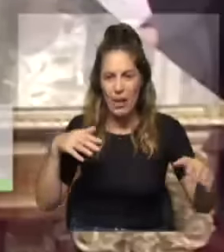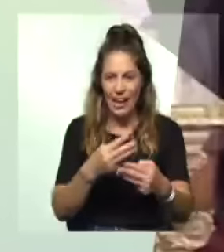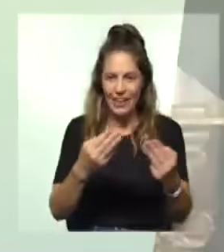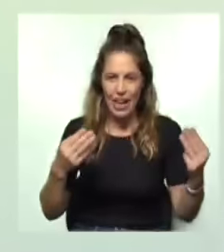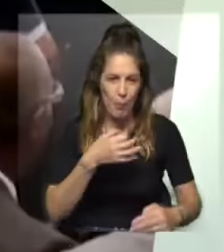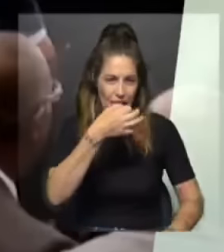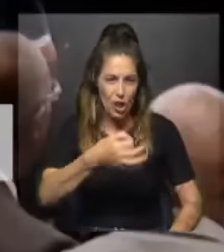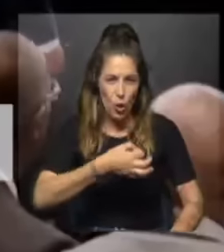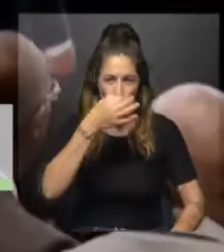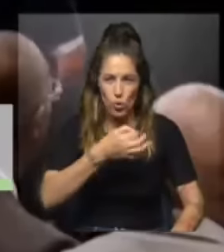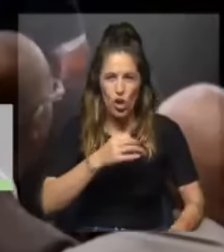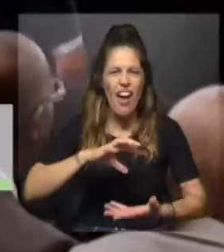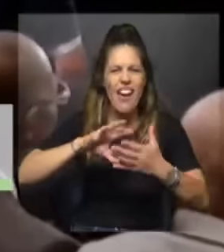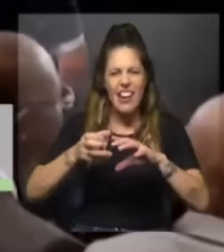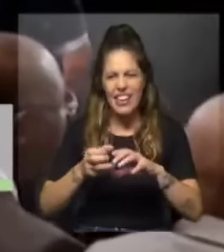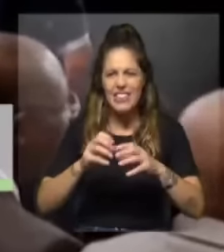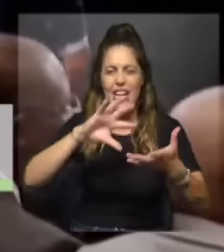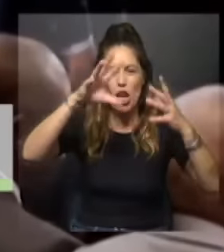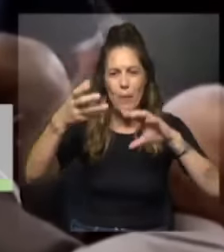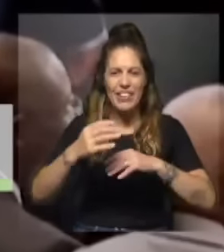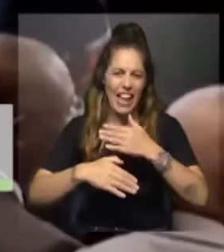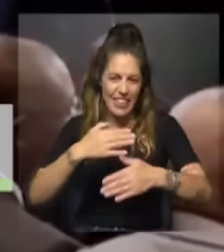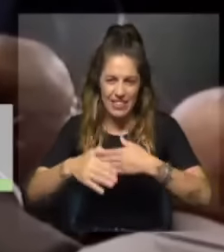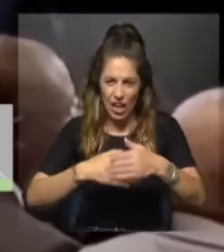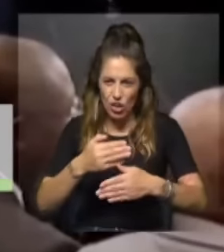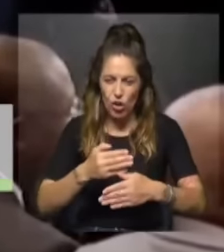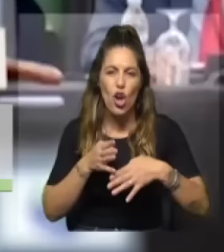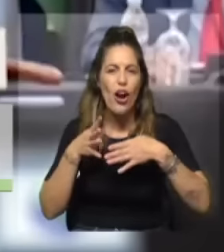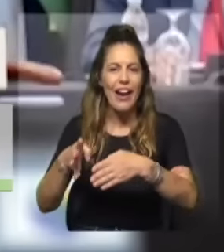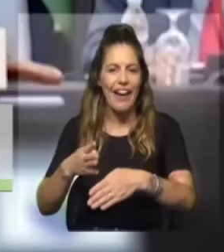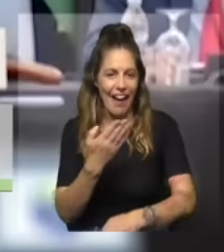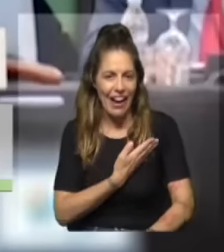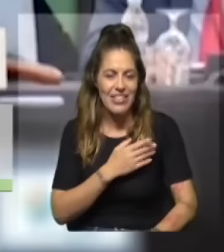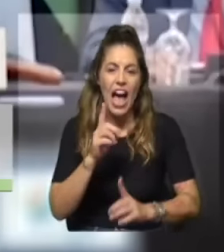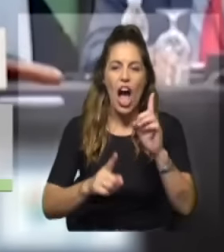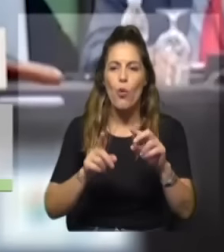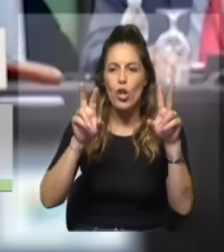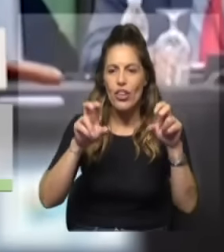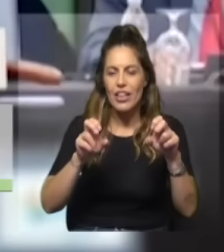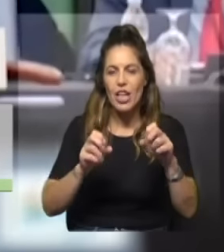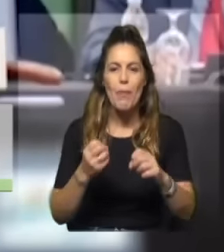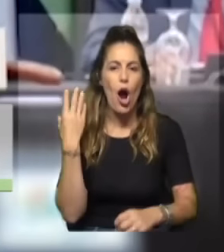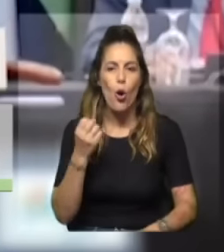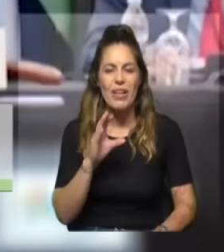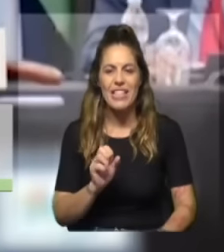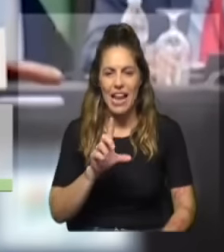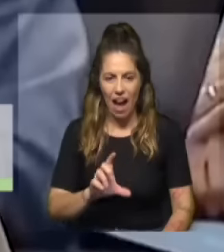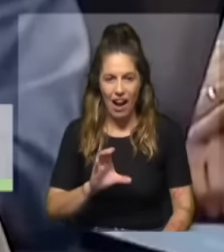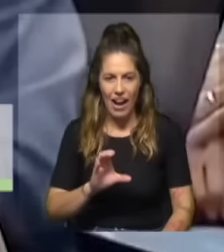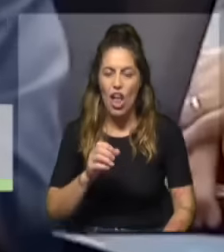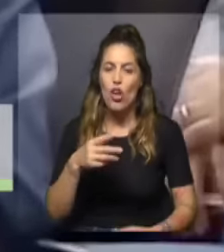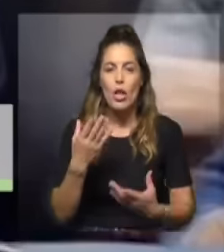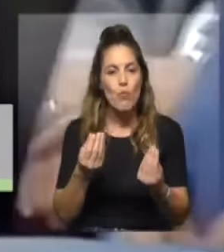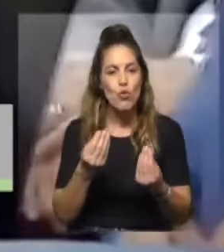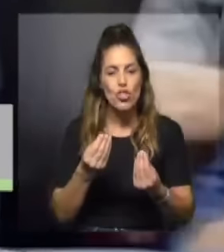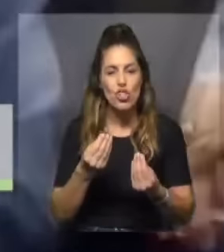discurso la crisis climática el desarrollo y la guerra en gaza son algunos de los ejes de la Cumbre de la celac donde se destaca la ausencia de varios